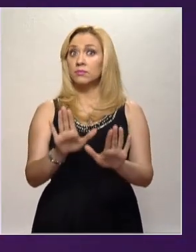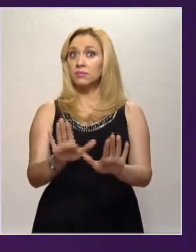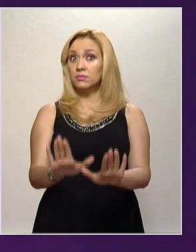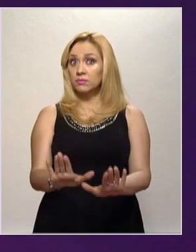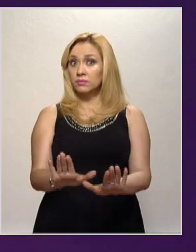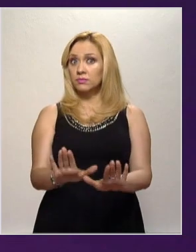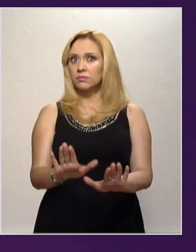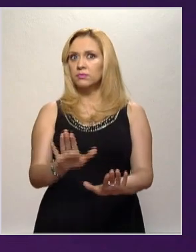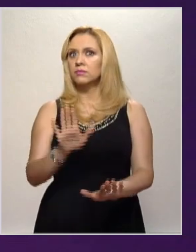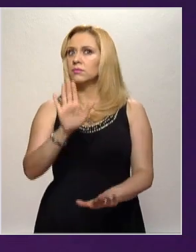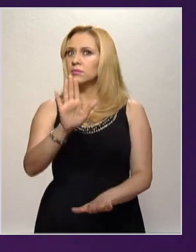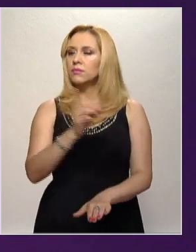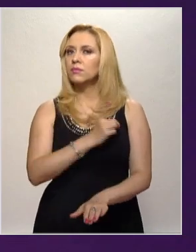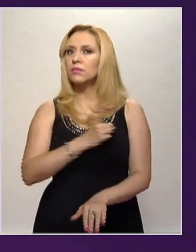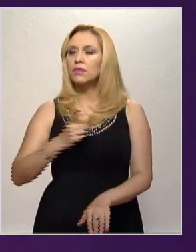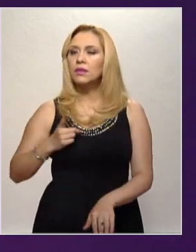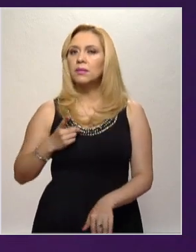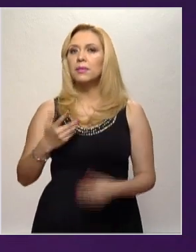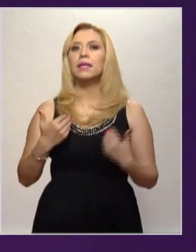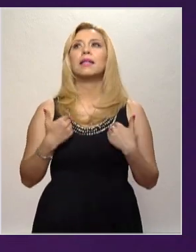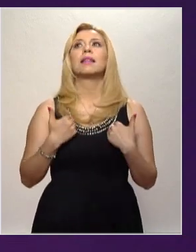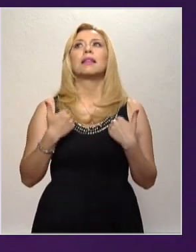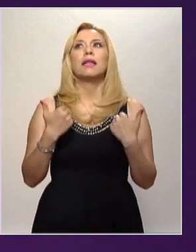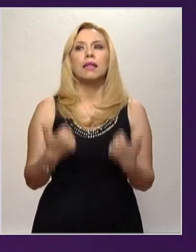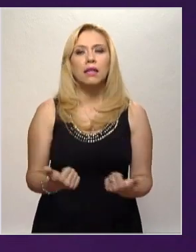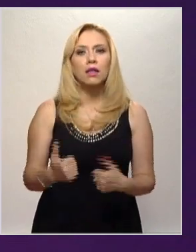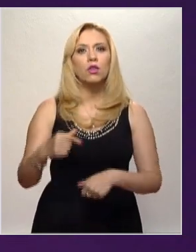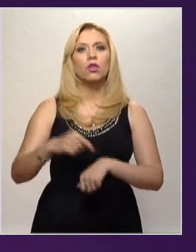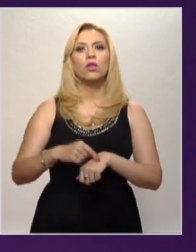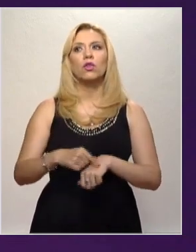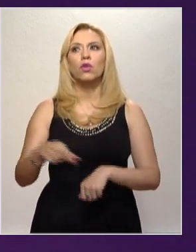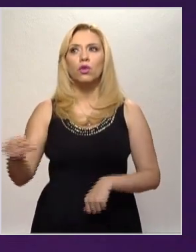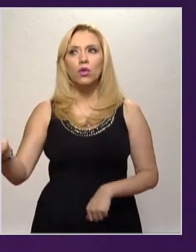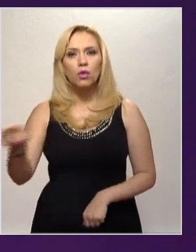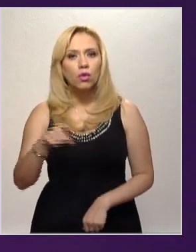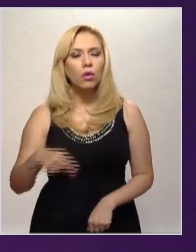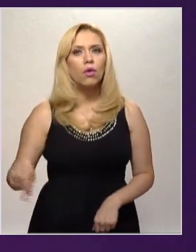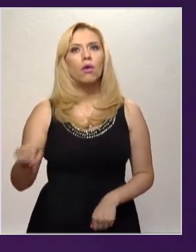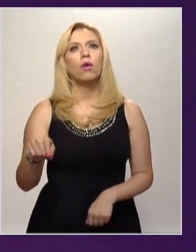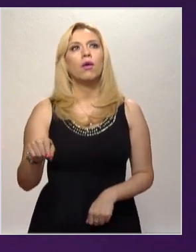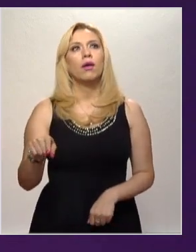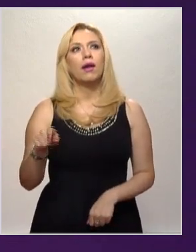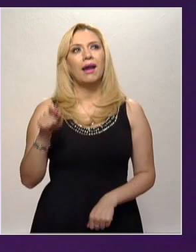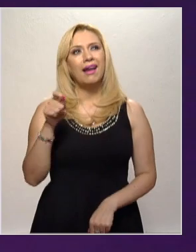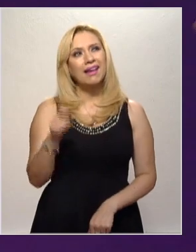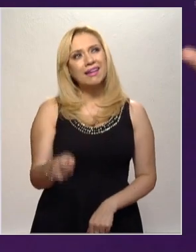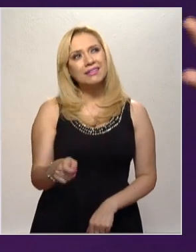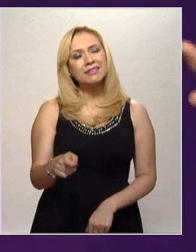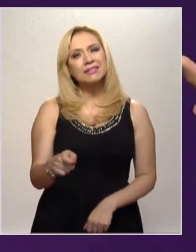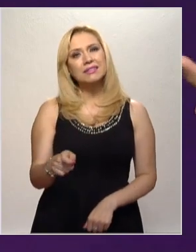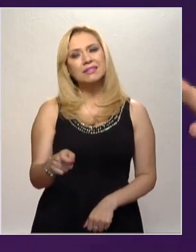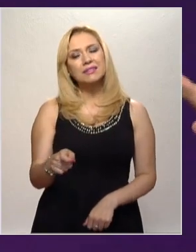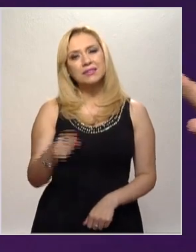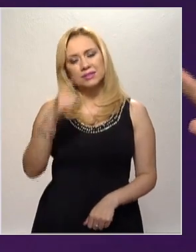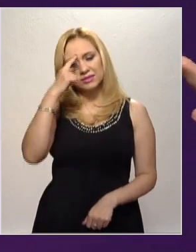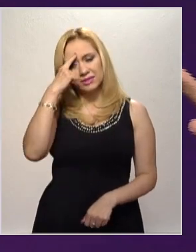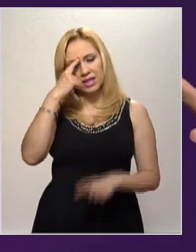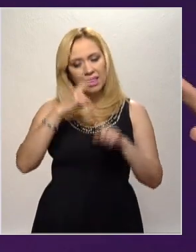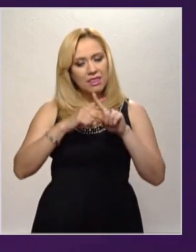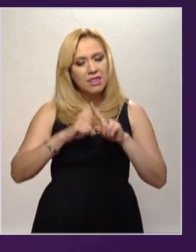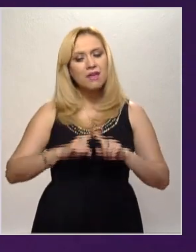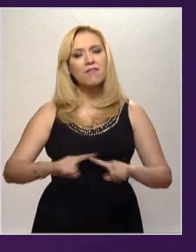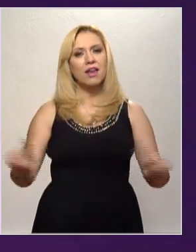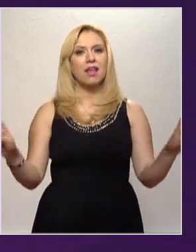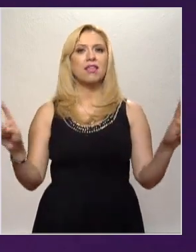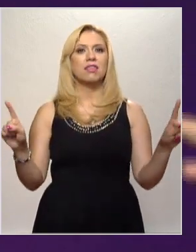con el género. Entonces, en principio, debería de haber como toda una construcción distinta de lo